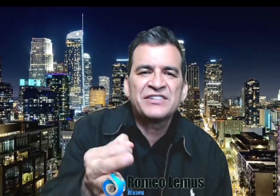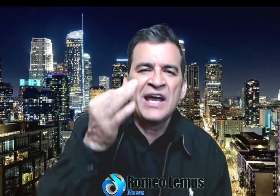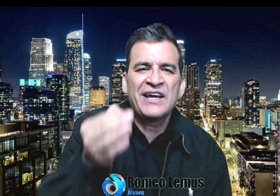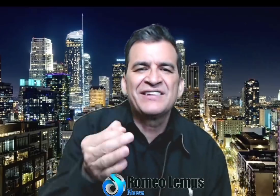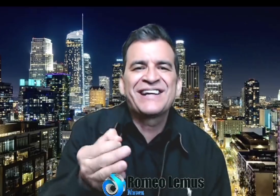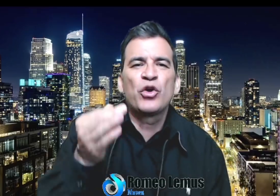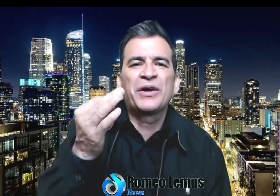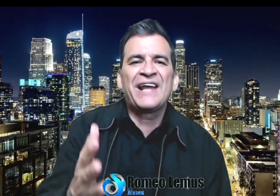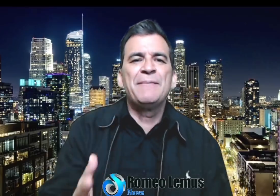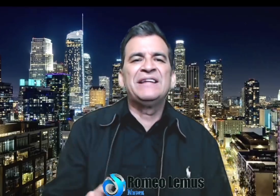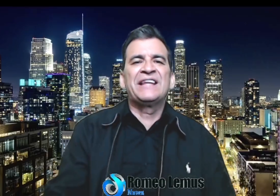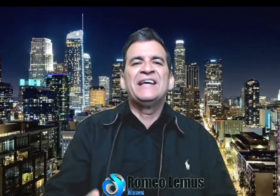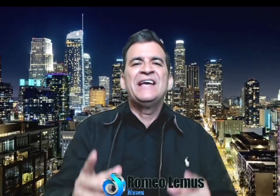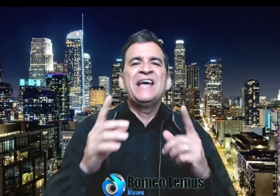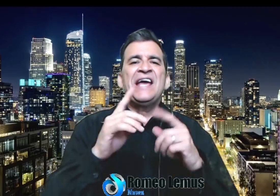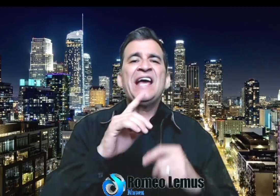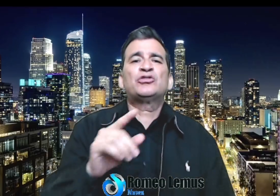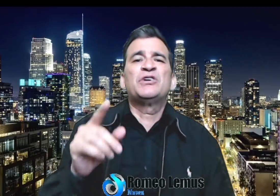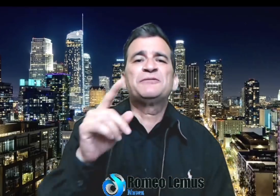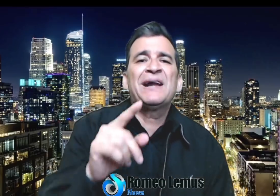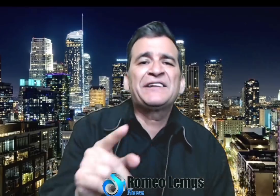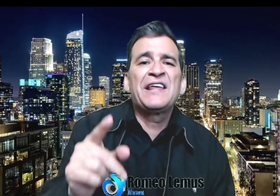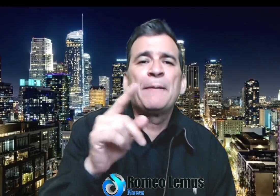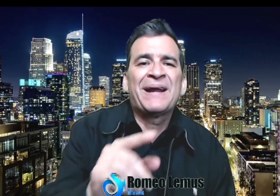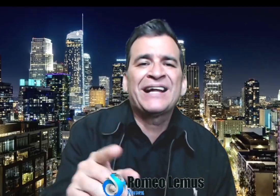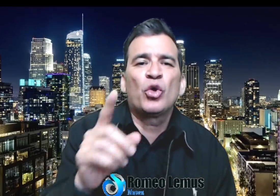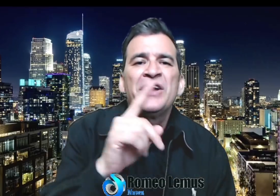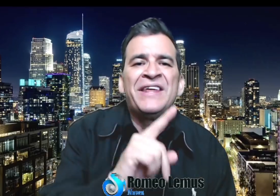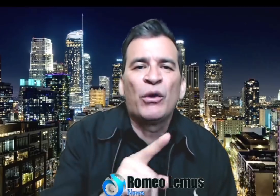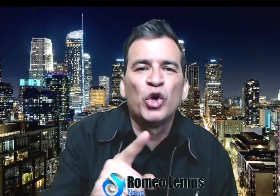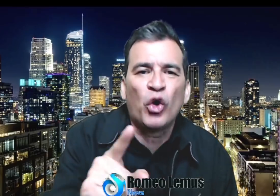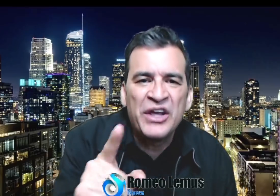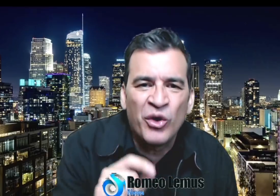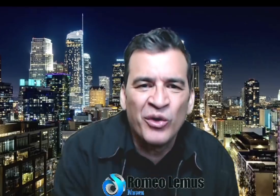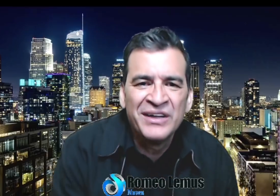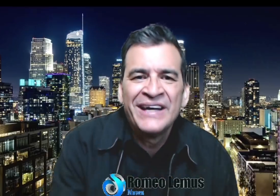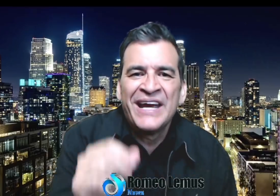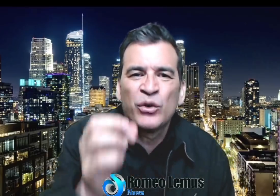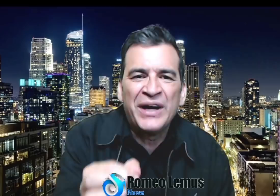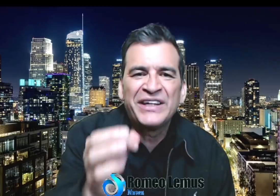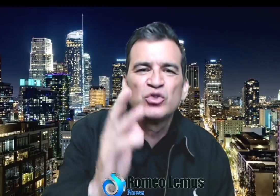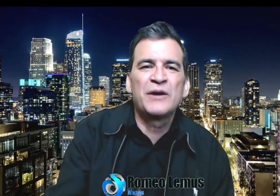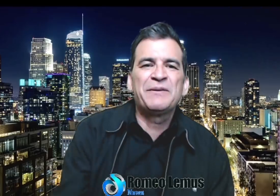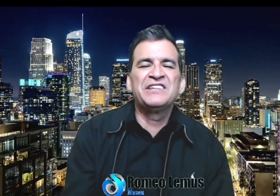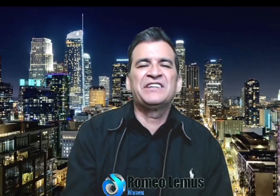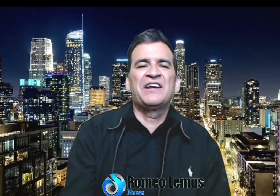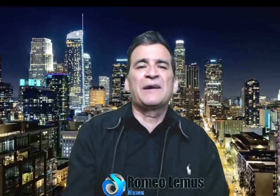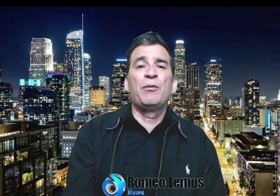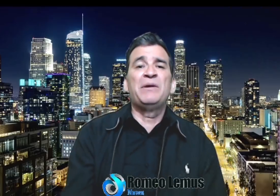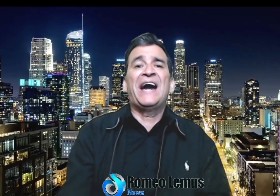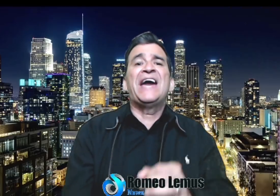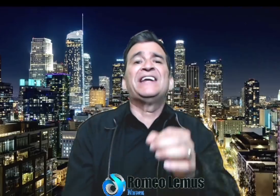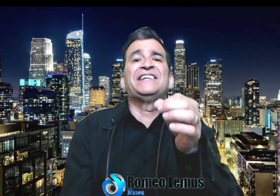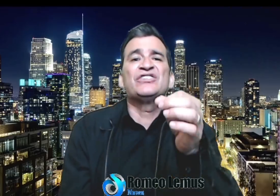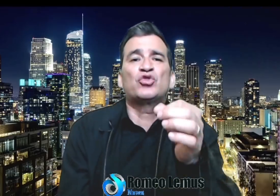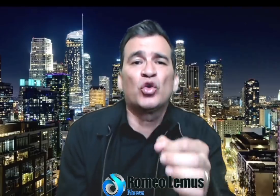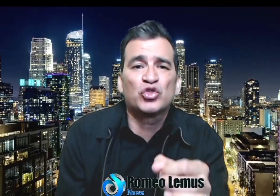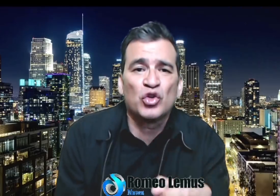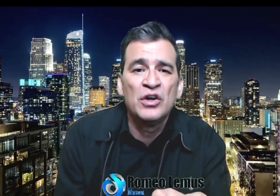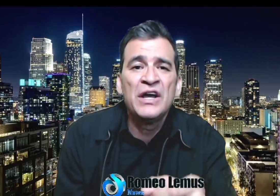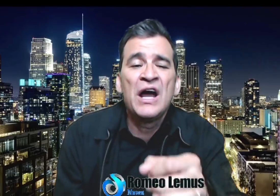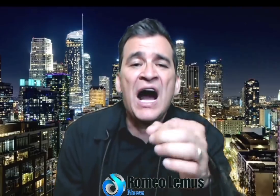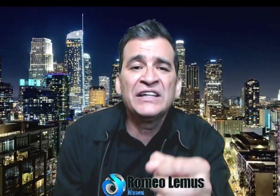hay que decirlo claramente esto es parte del aparato ideológico el cual denunció al presidente de la república en el